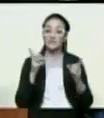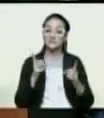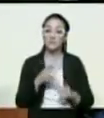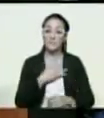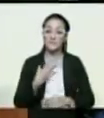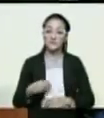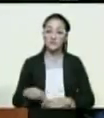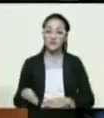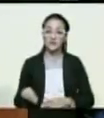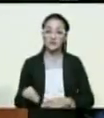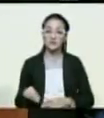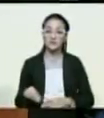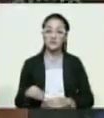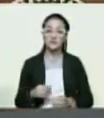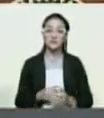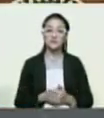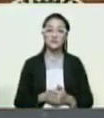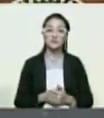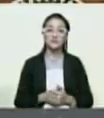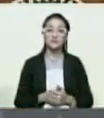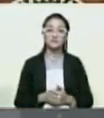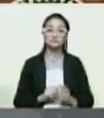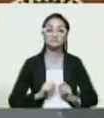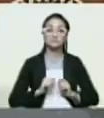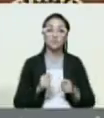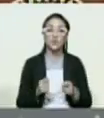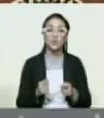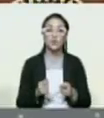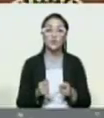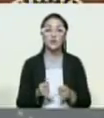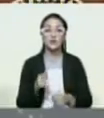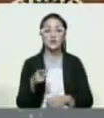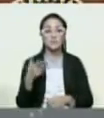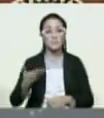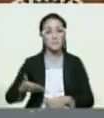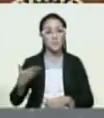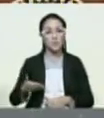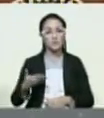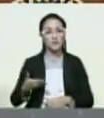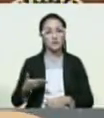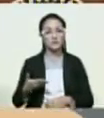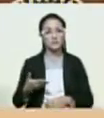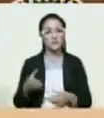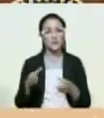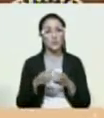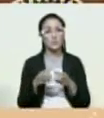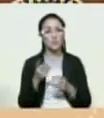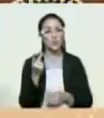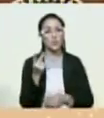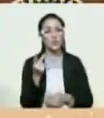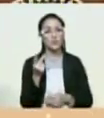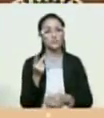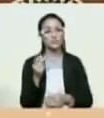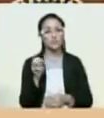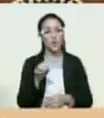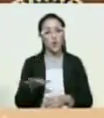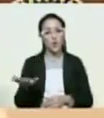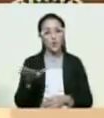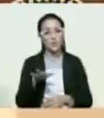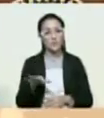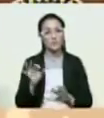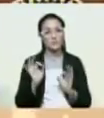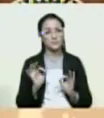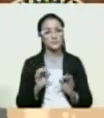de la republica de asignar un activo tan importante como el bloque ayacucho 2 de la faja petrolífera del orinoco